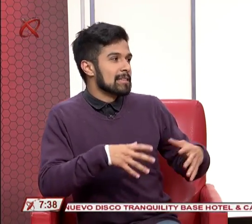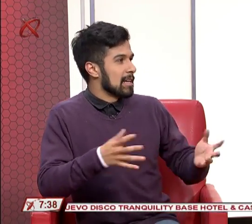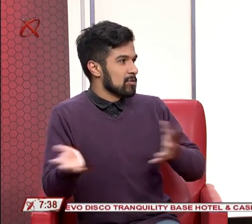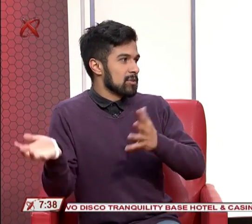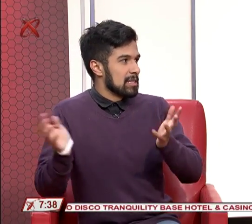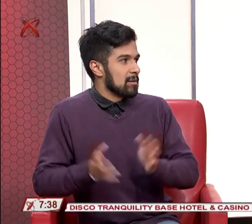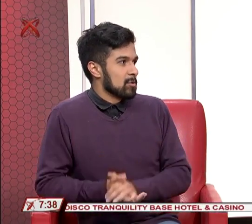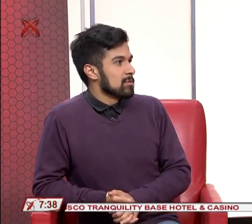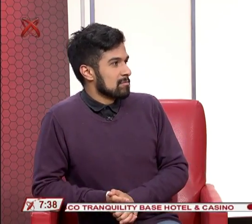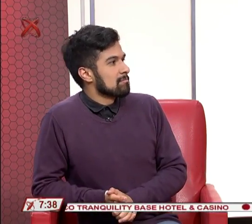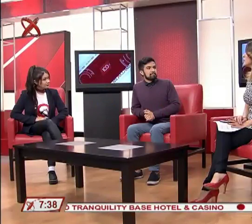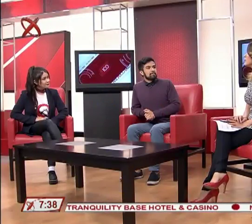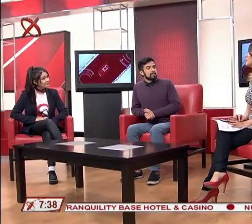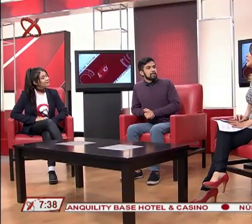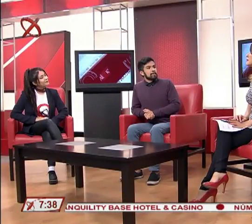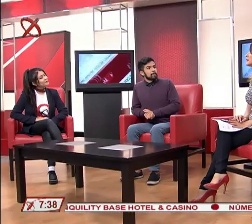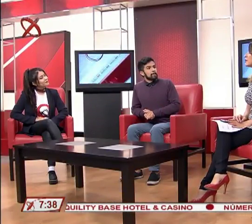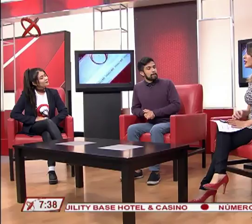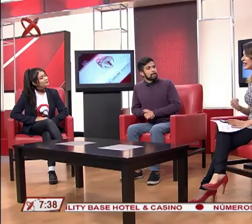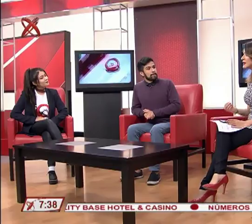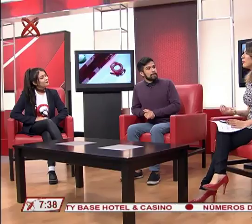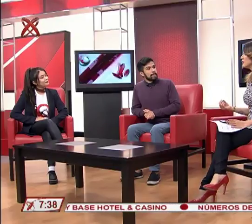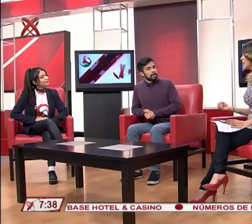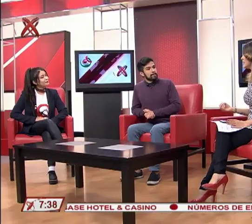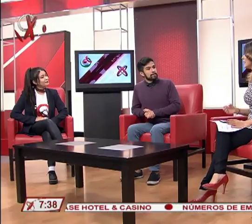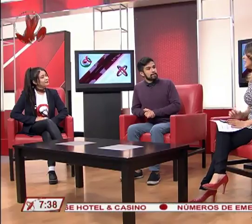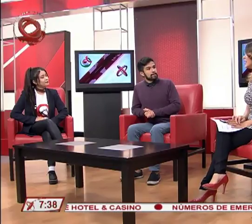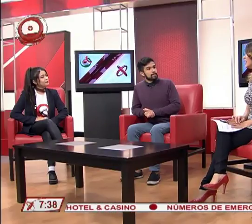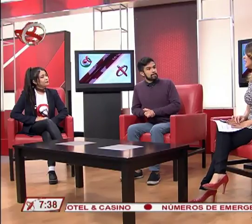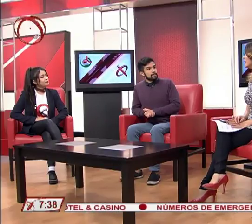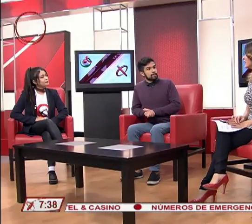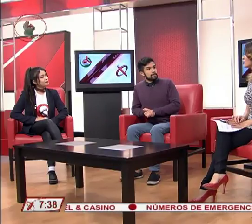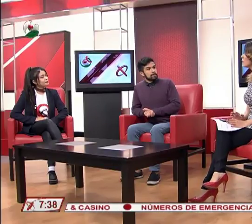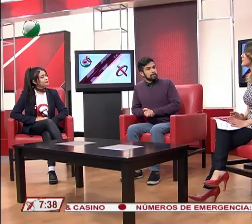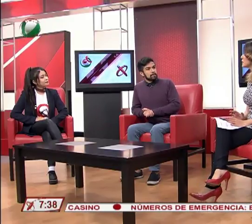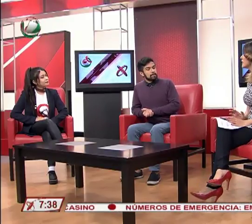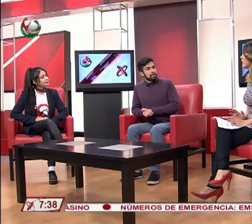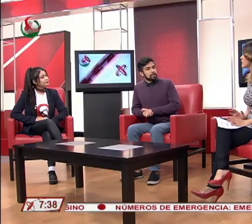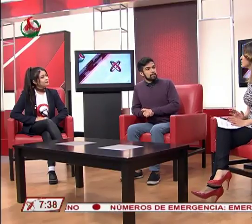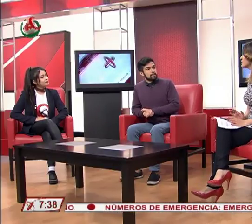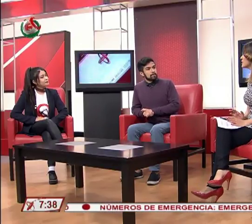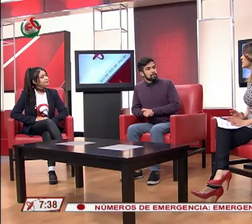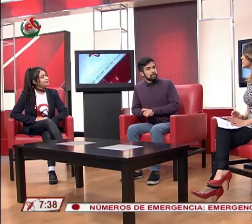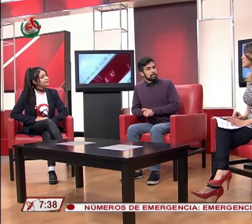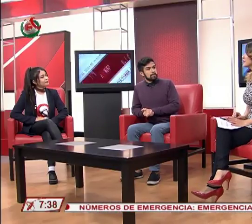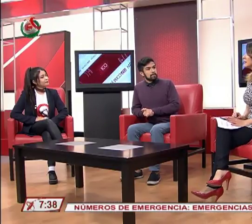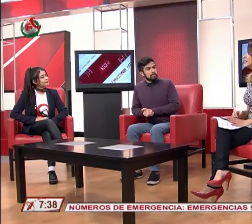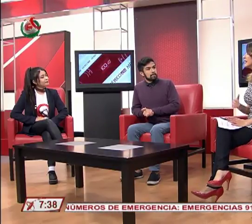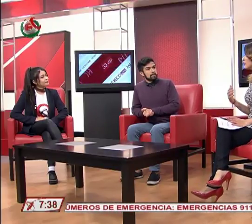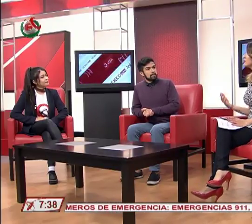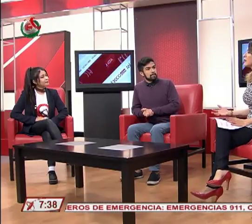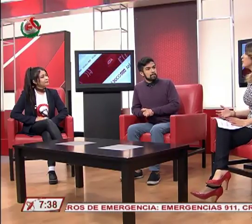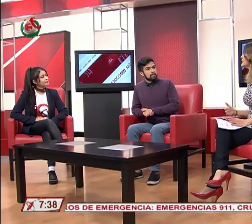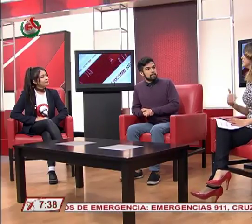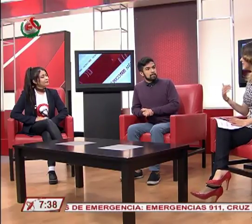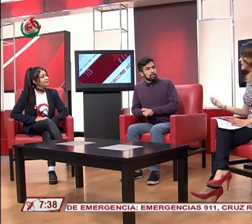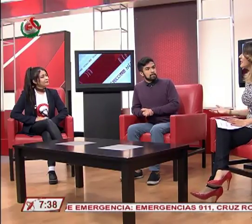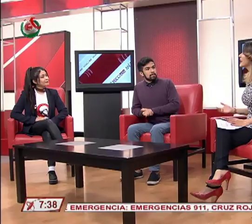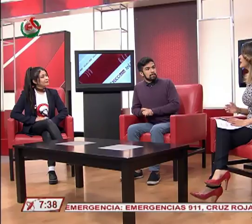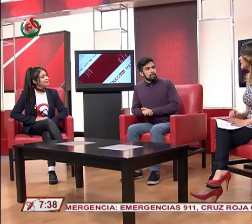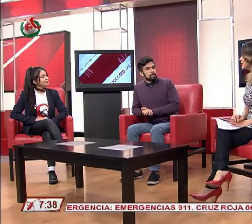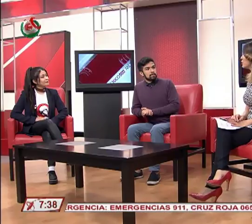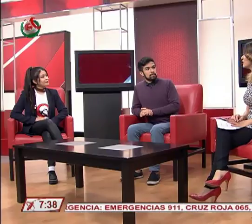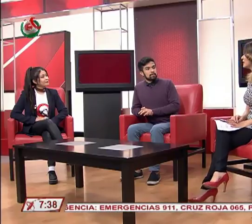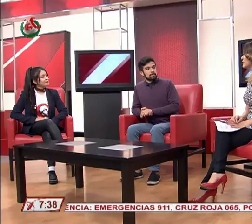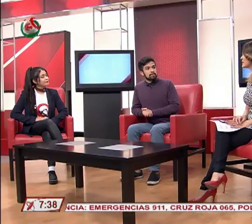claro, ya los orientamos. Bueno, y finalmente, ¿por qué es importante que los jóvenes mexicanos se quiten los tabúes y se